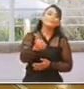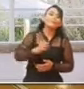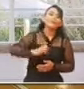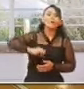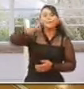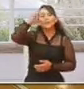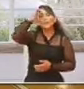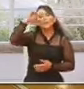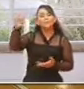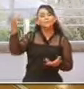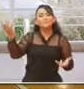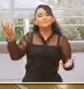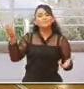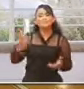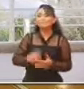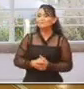consideración?